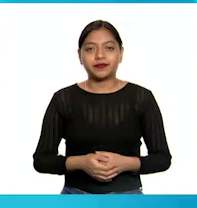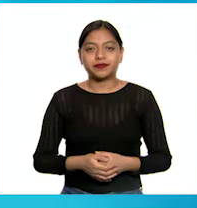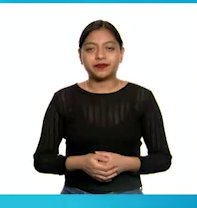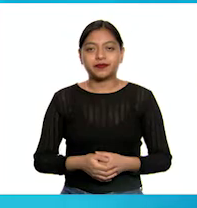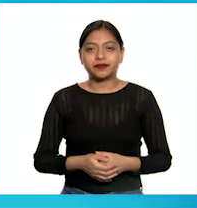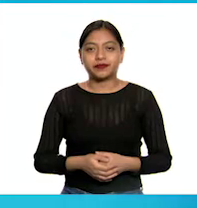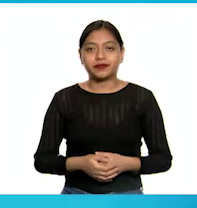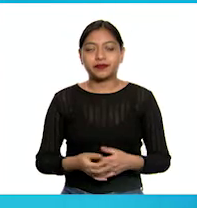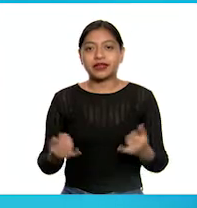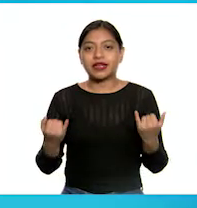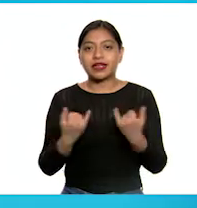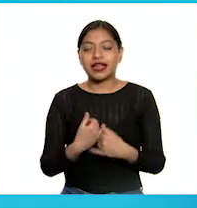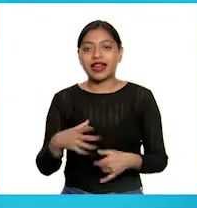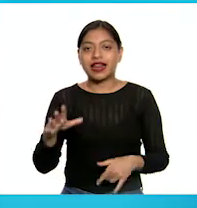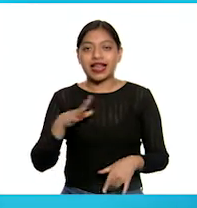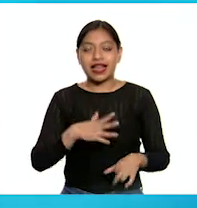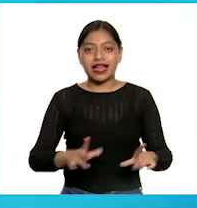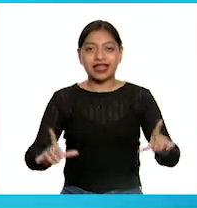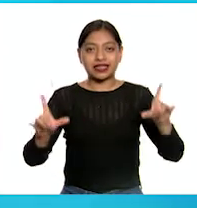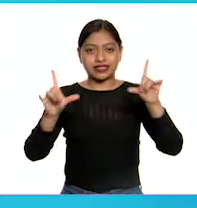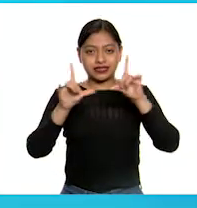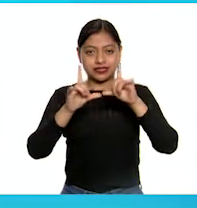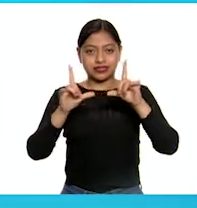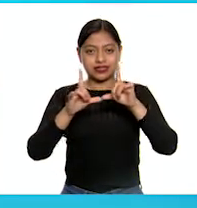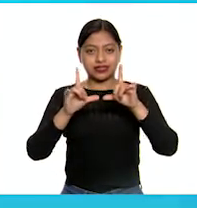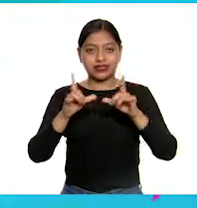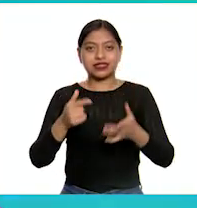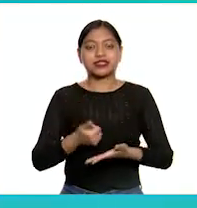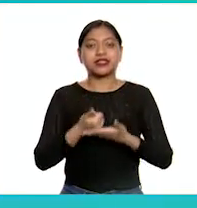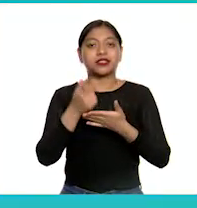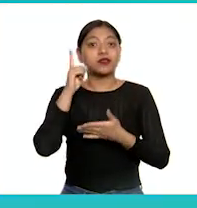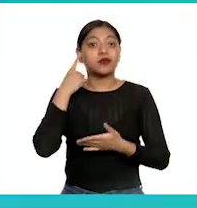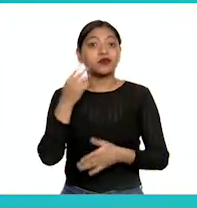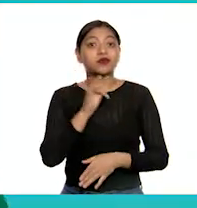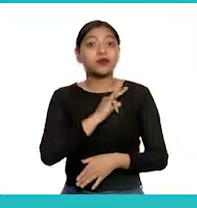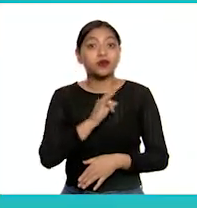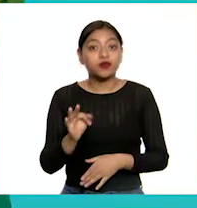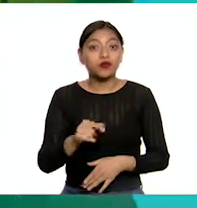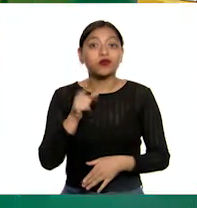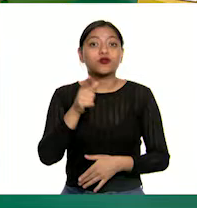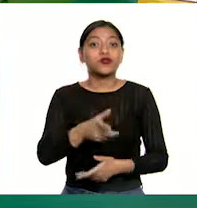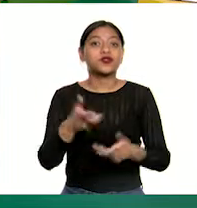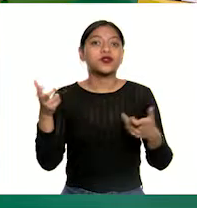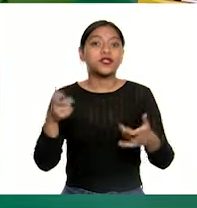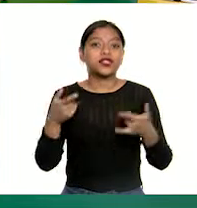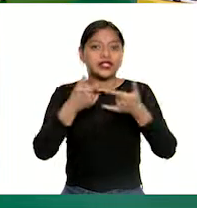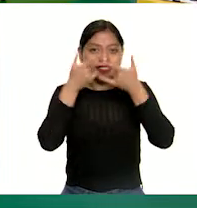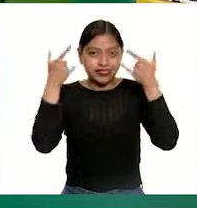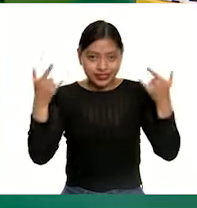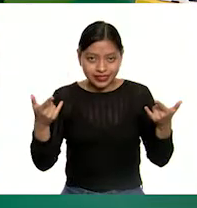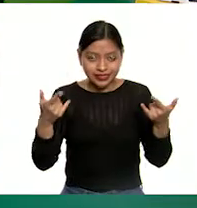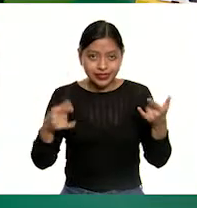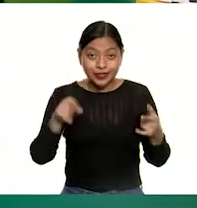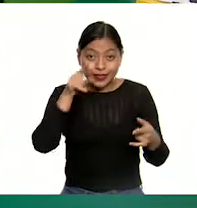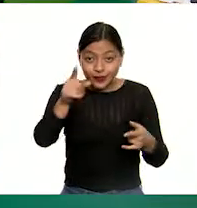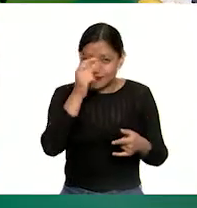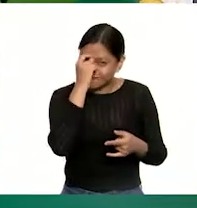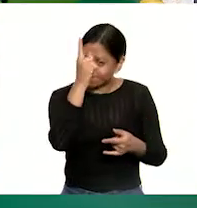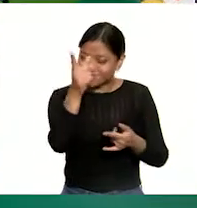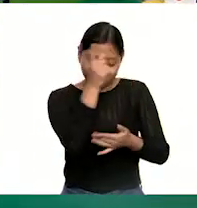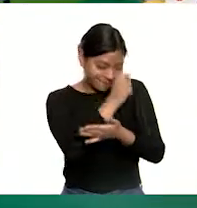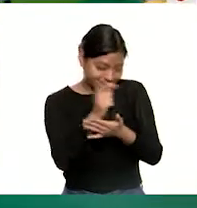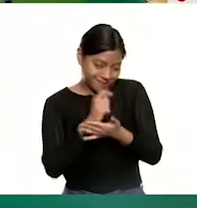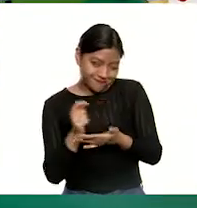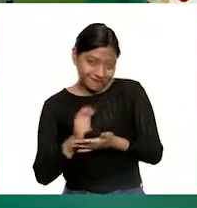aparecer unas tarjetas que nos van a ayudar a elaborar nuestro propio